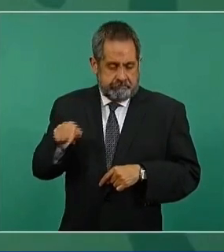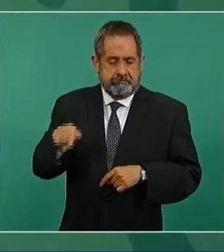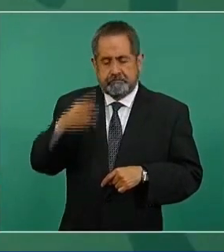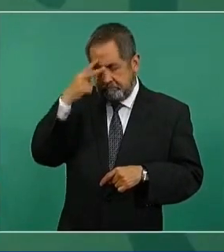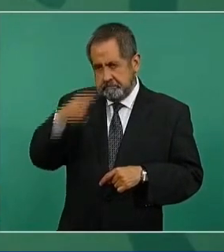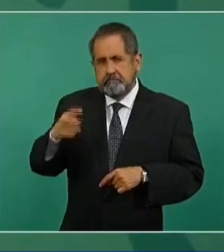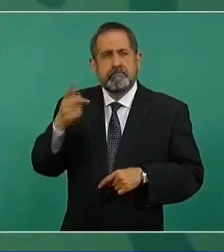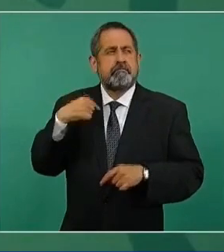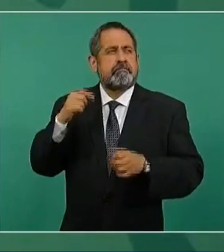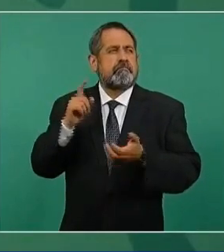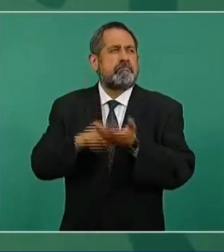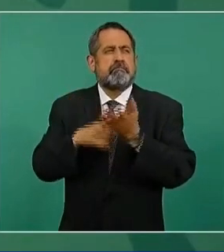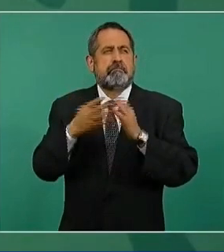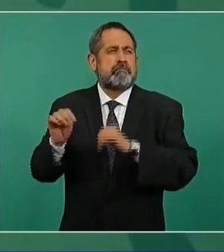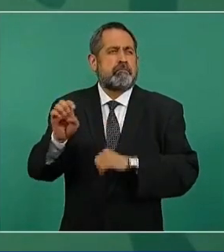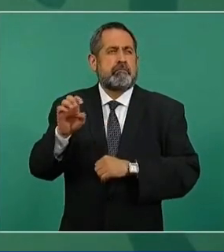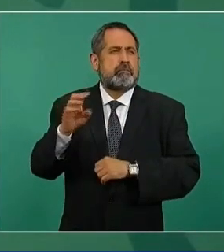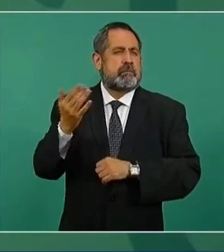en los años 50,